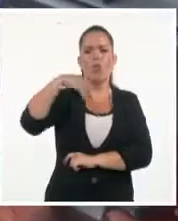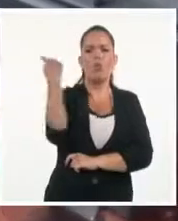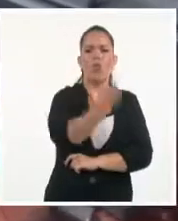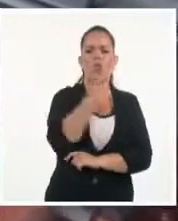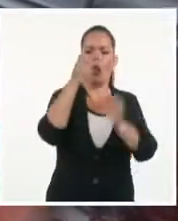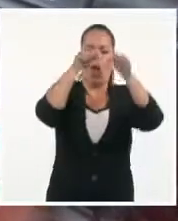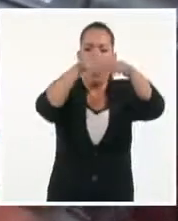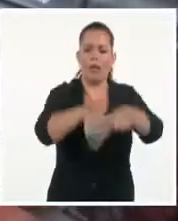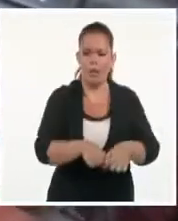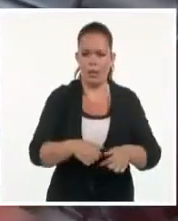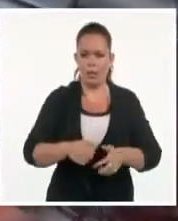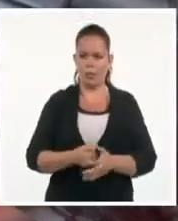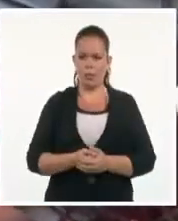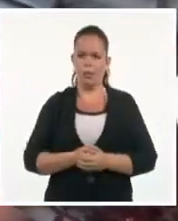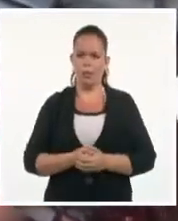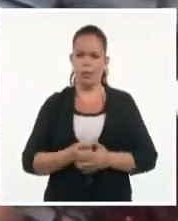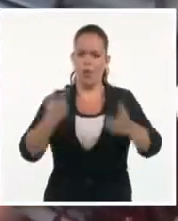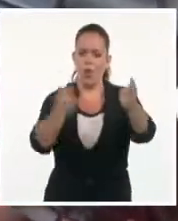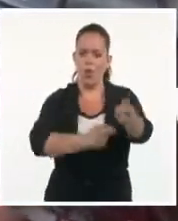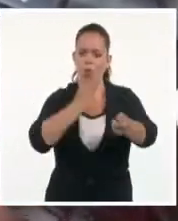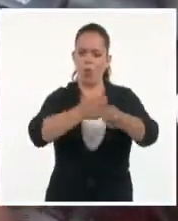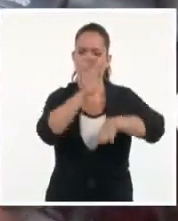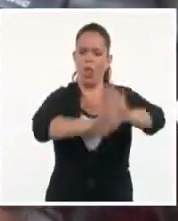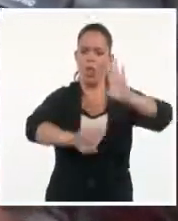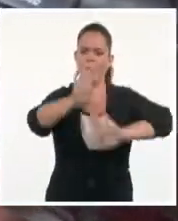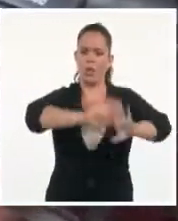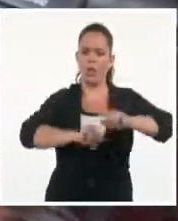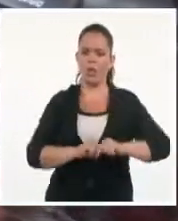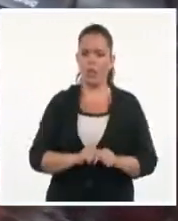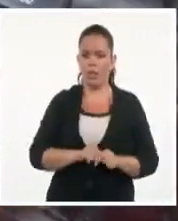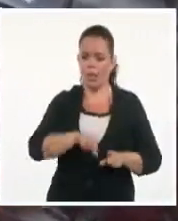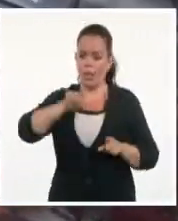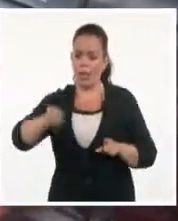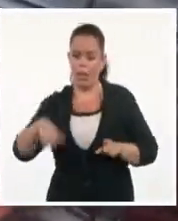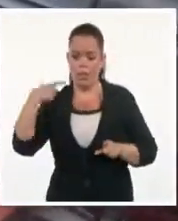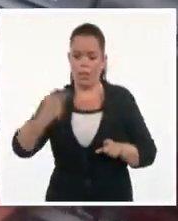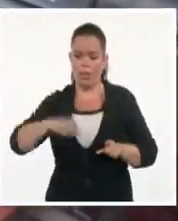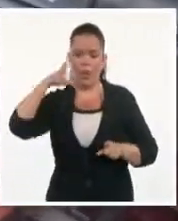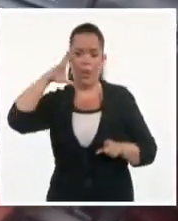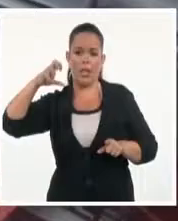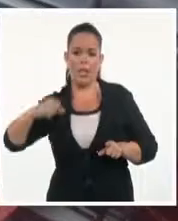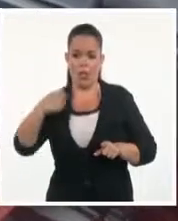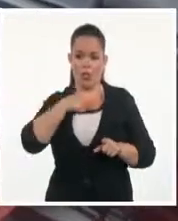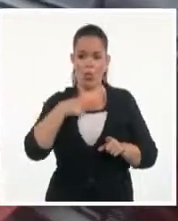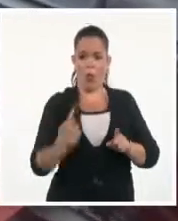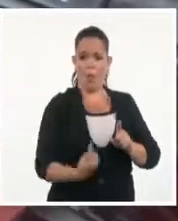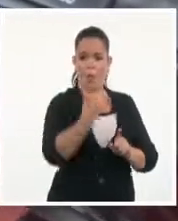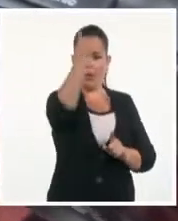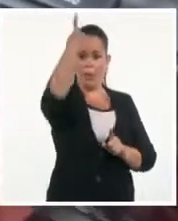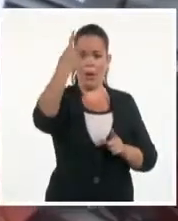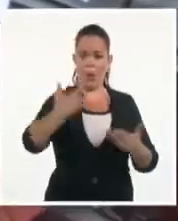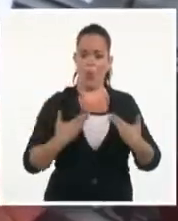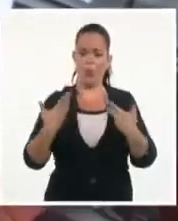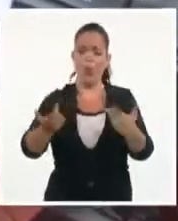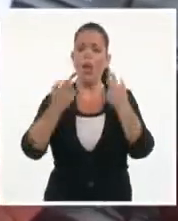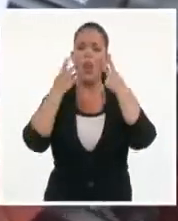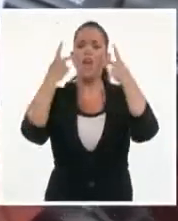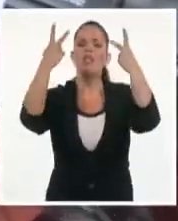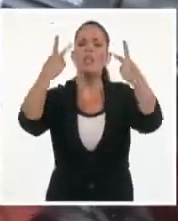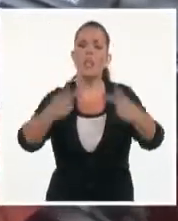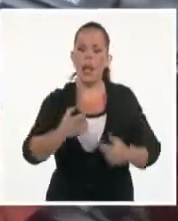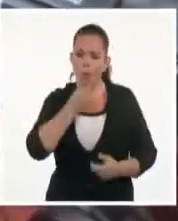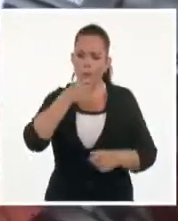enfrentarlo. Y aquí tienen que estar claros de que aquí habemos muchos, y me pongo como el primero, que estamos dispuestos a dar la vida por esta revolución,